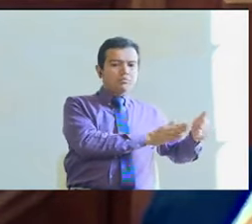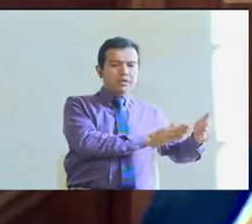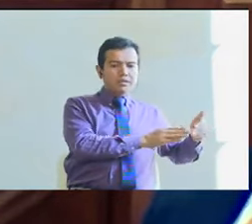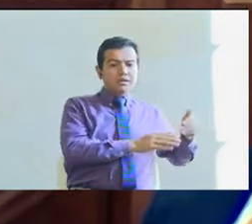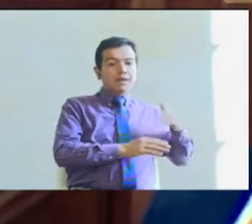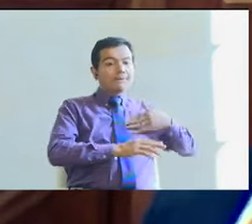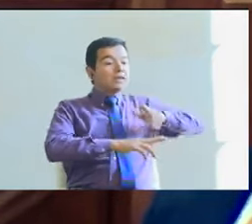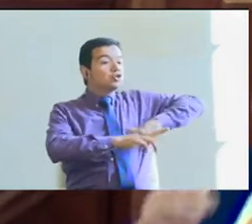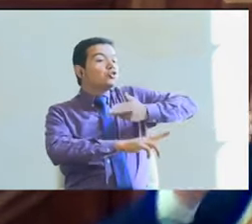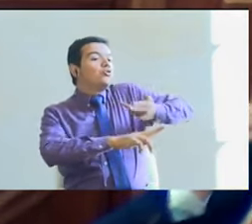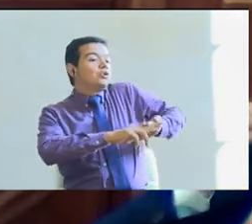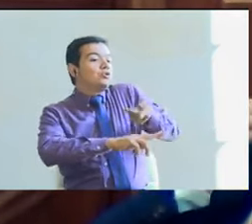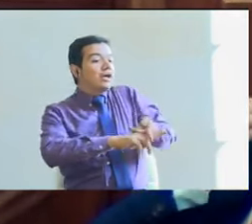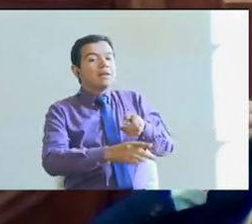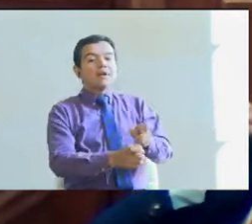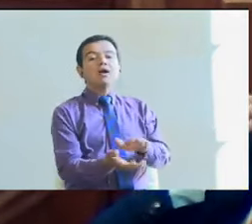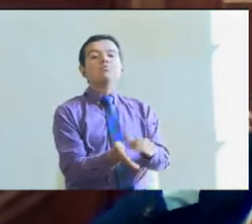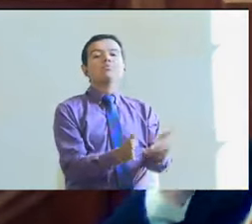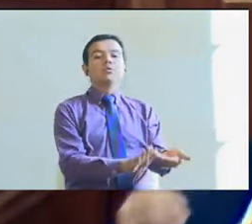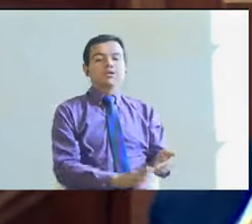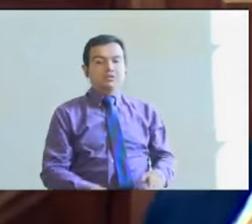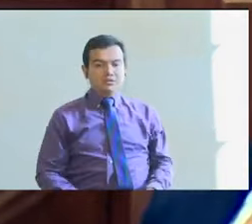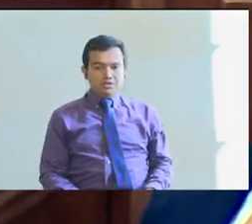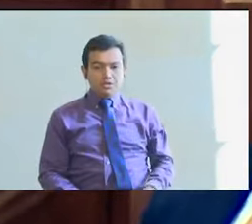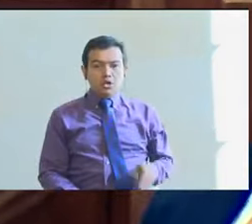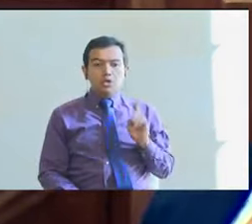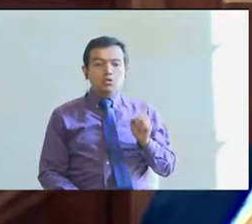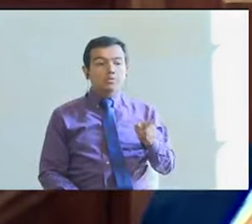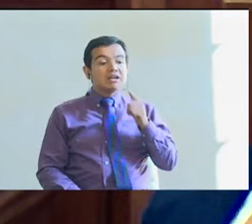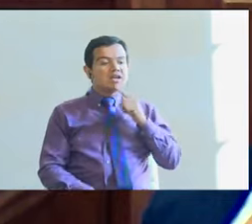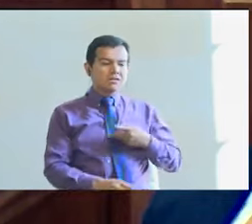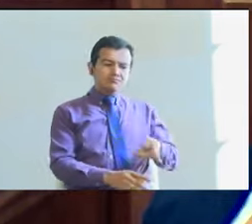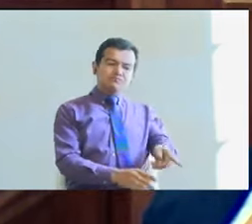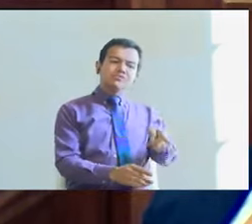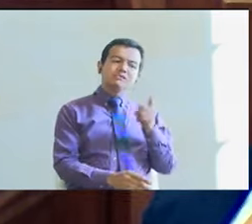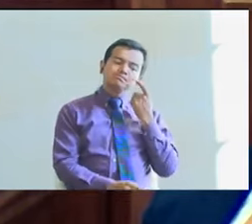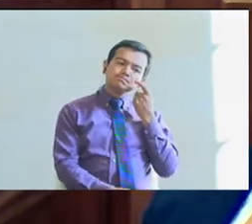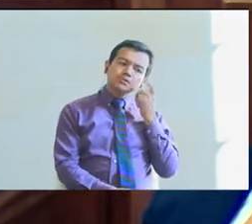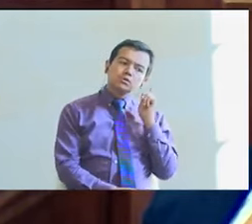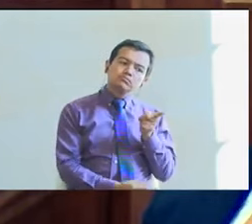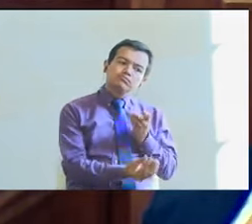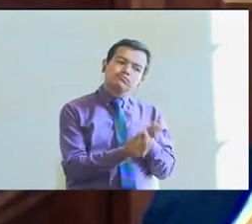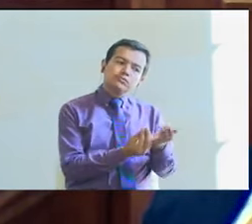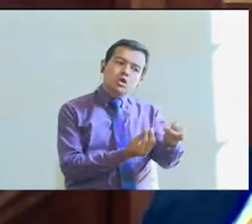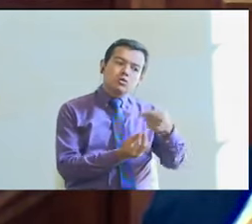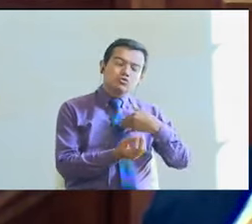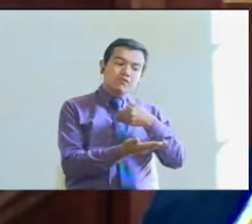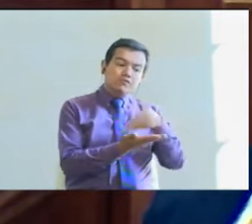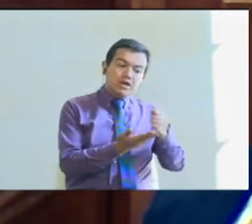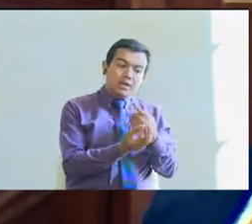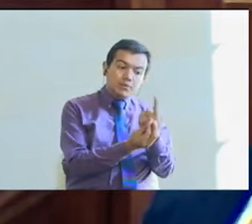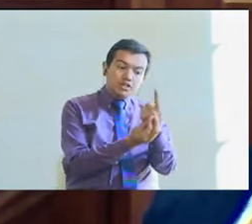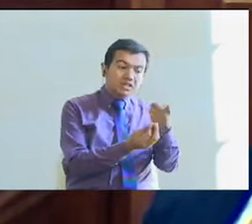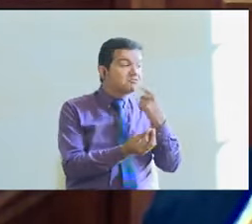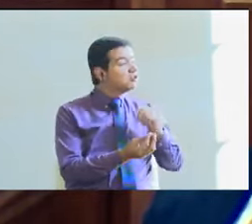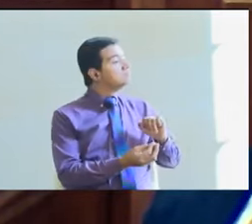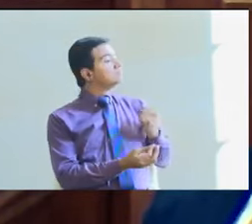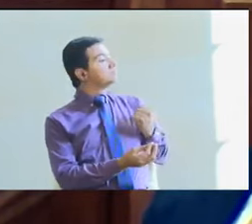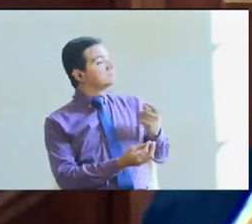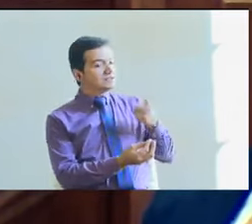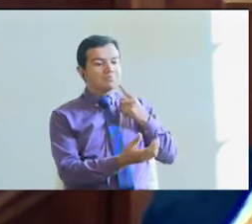sobrino para que se retirara de la política venezolana les habla quien le ganó las